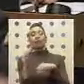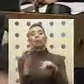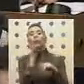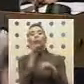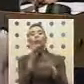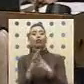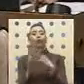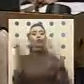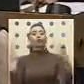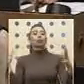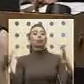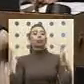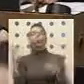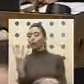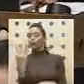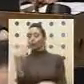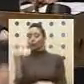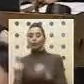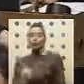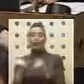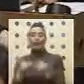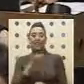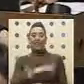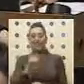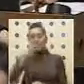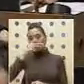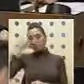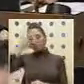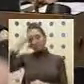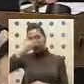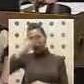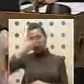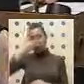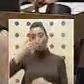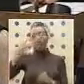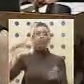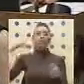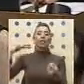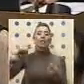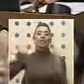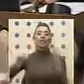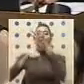incidiera decisivamente en lo que es la fijación del precio en el mundo.